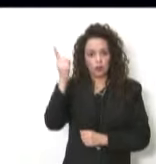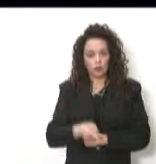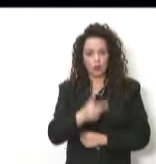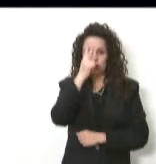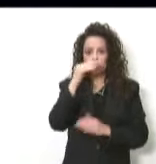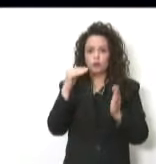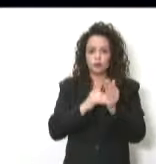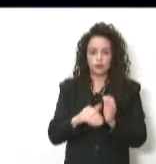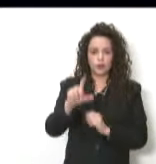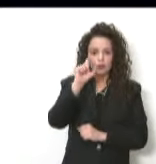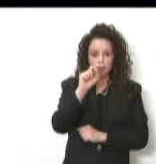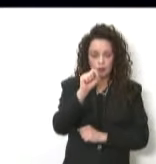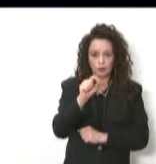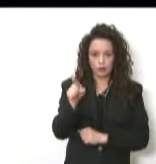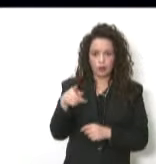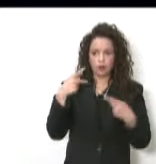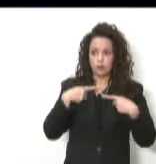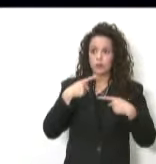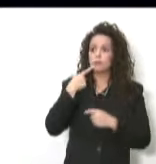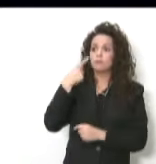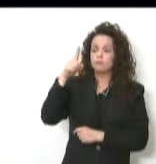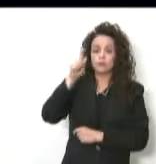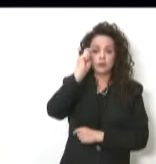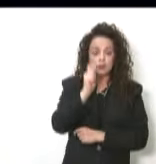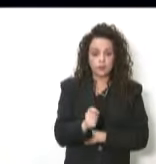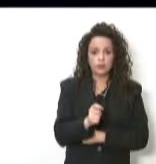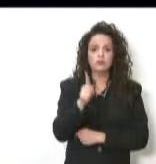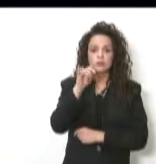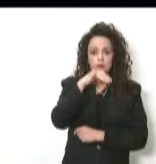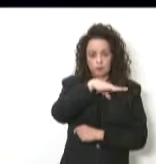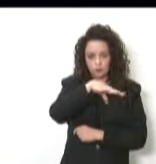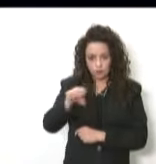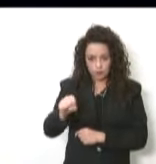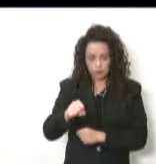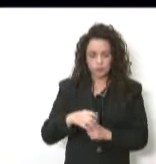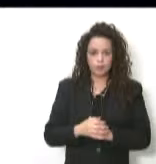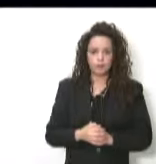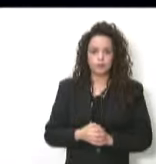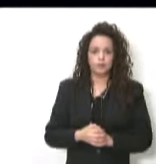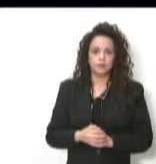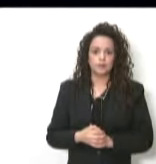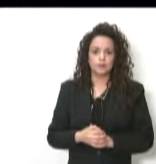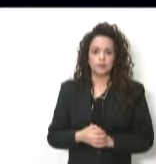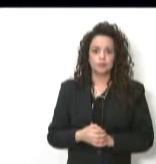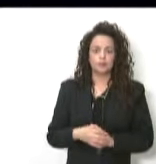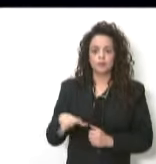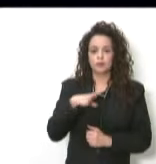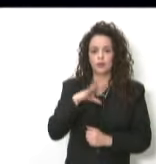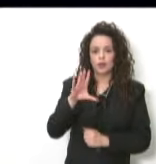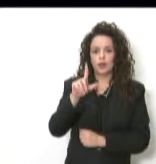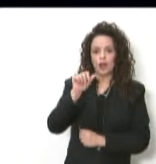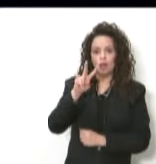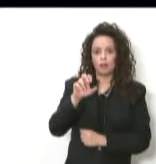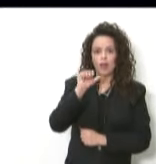INAI.3S.07.01-003/2020 del sujeto obligado Instituto Mexicano del Seguro Social, identificado con la clave